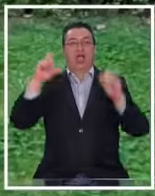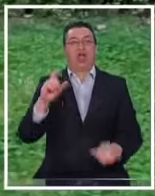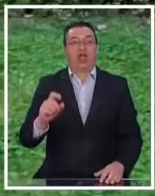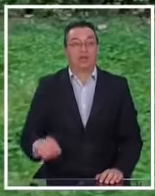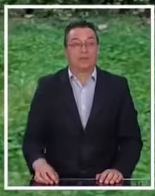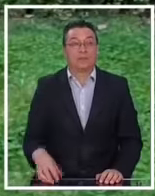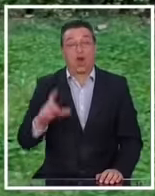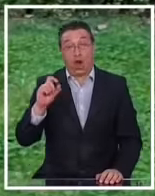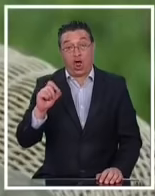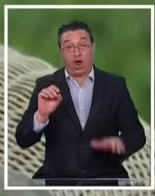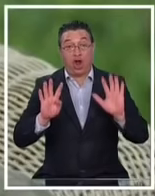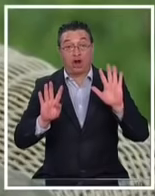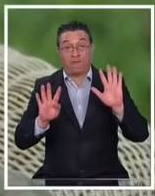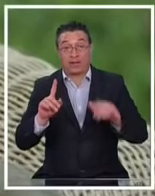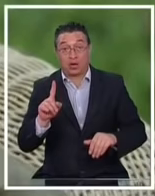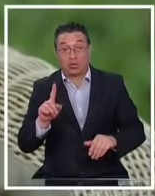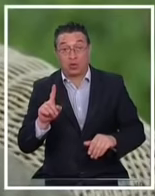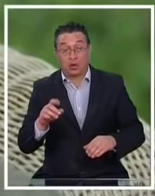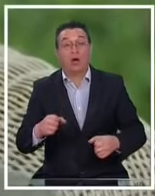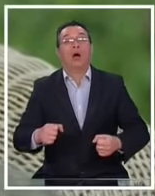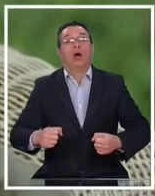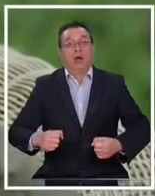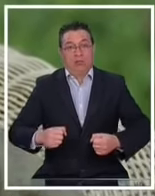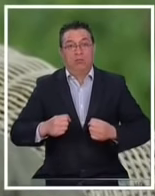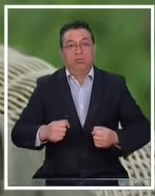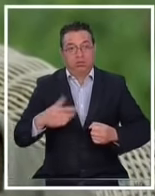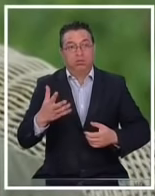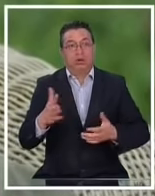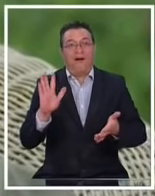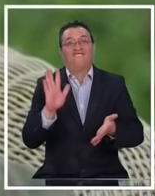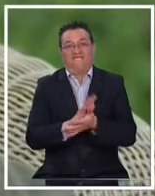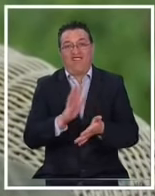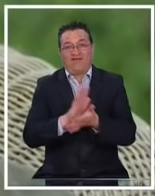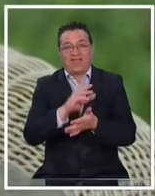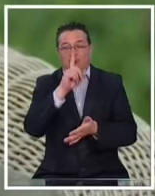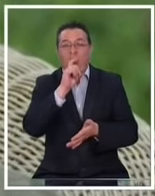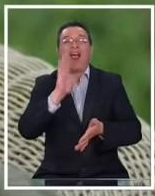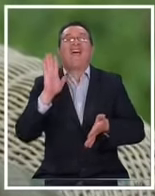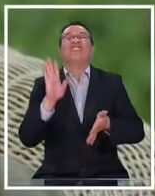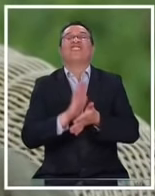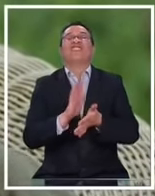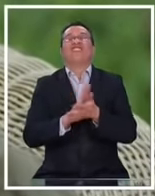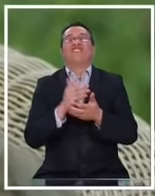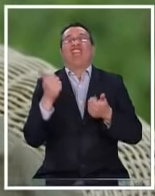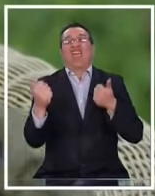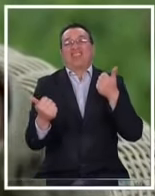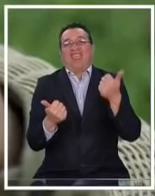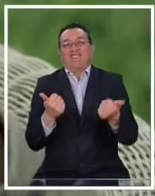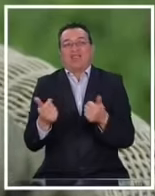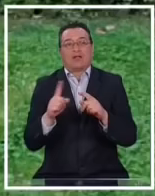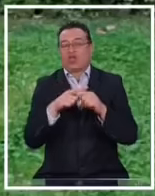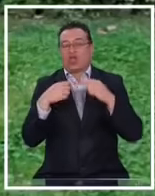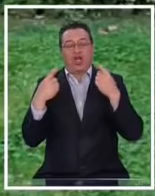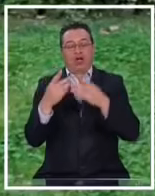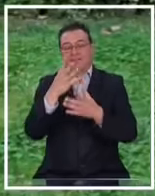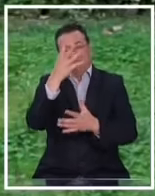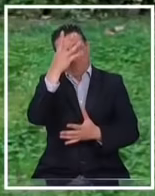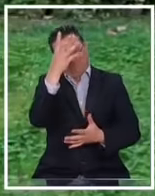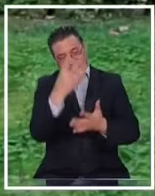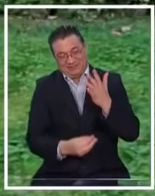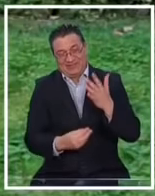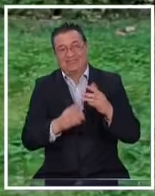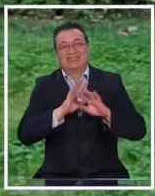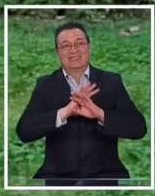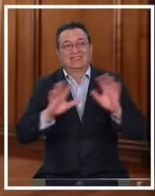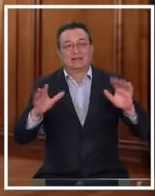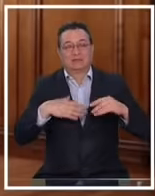Colo-Colo el año 91 viene a reafirmar también como una gran fiesta, ¿verdad? Que estábamos dando vuelta a la página, que